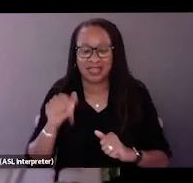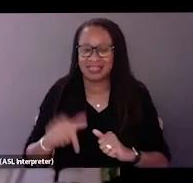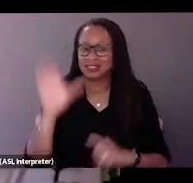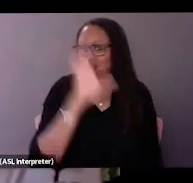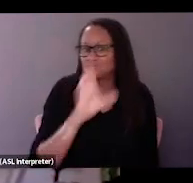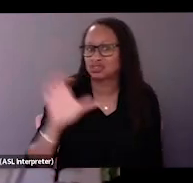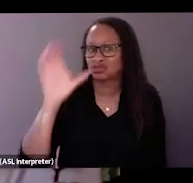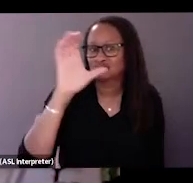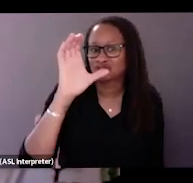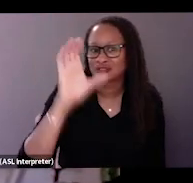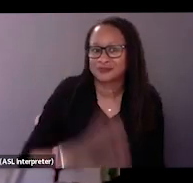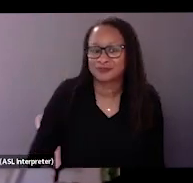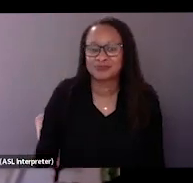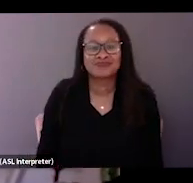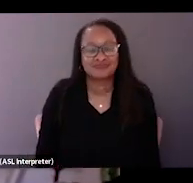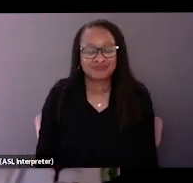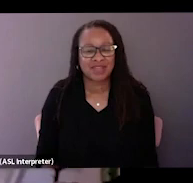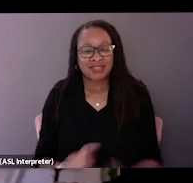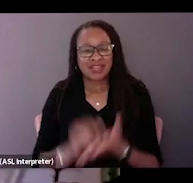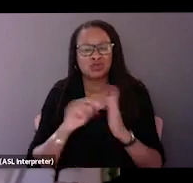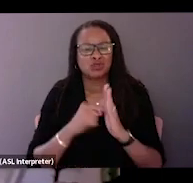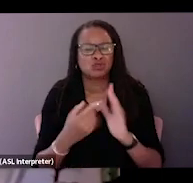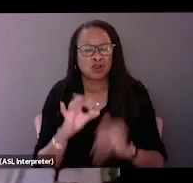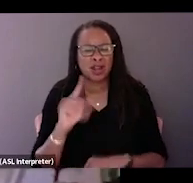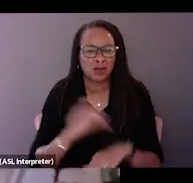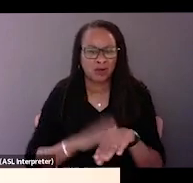search that you embarked on?